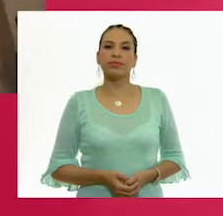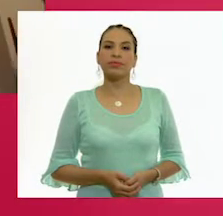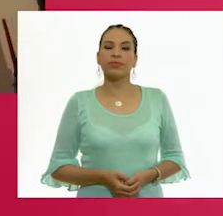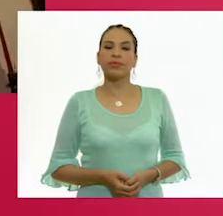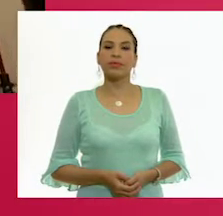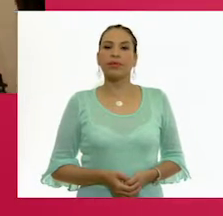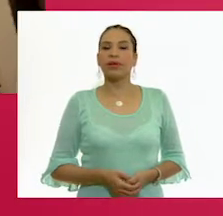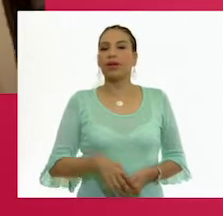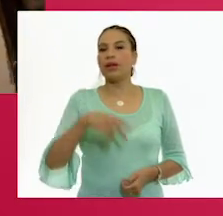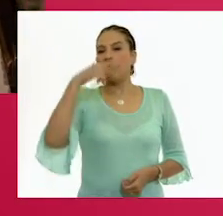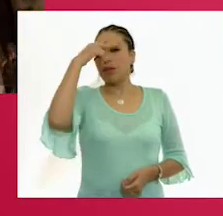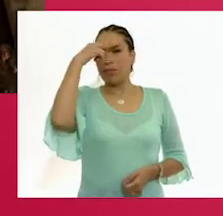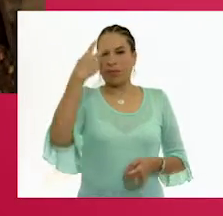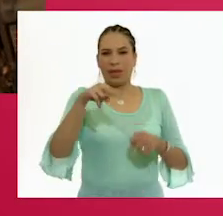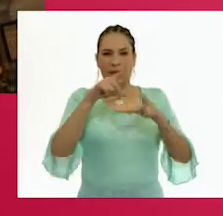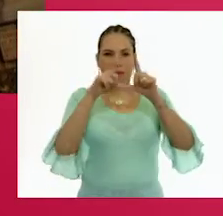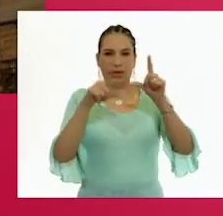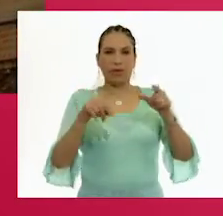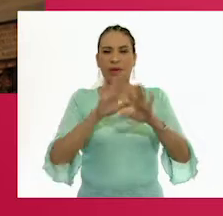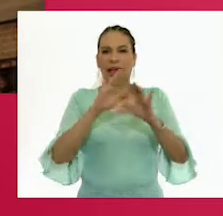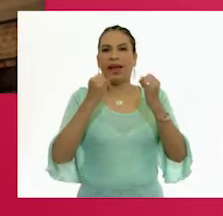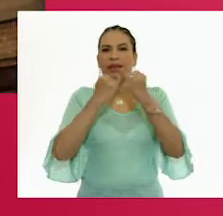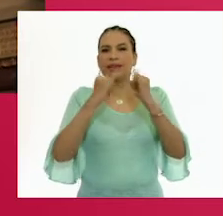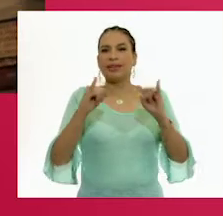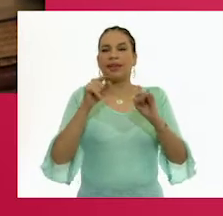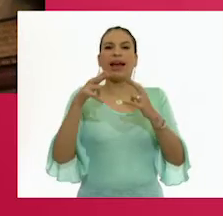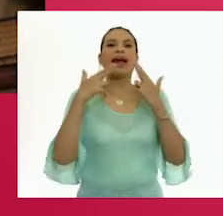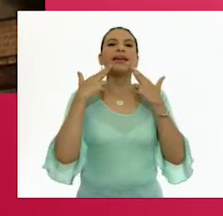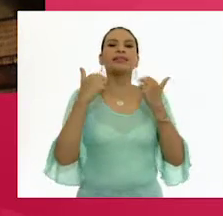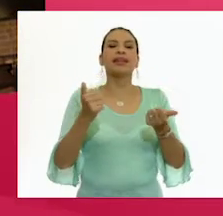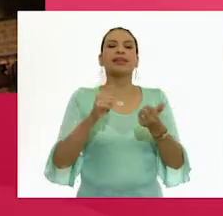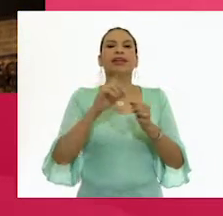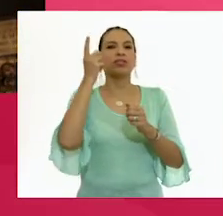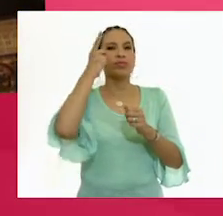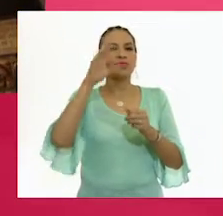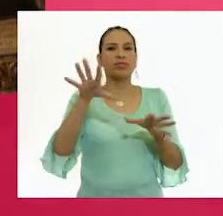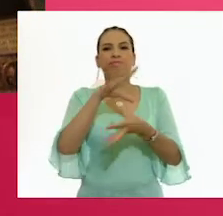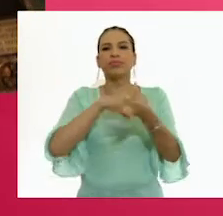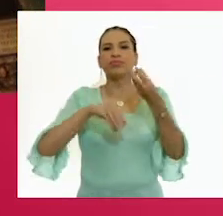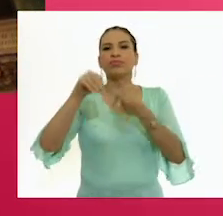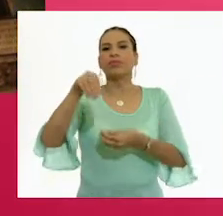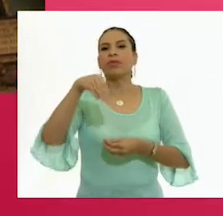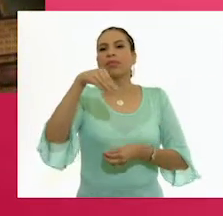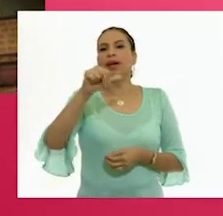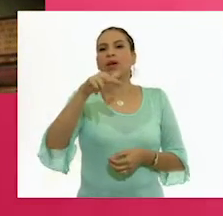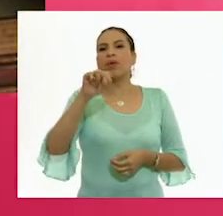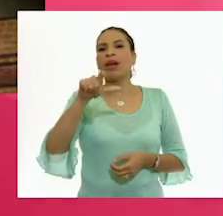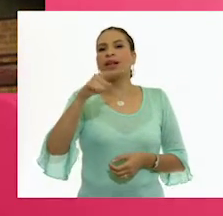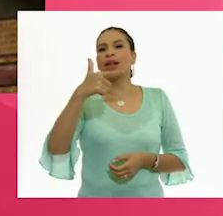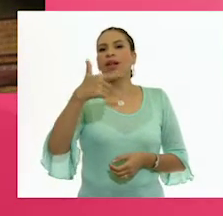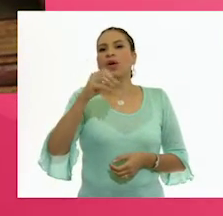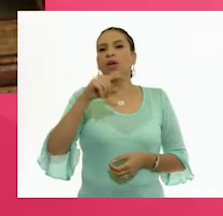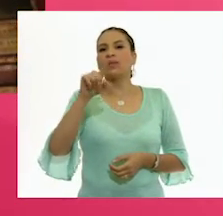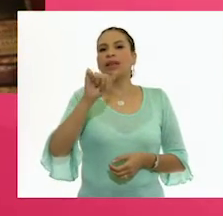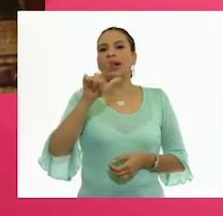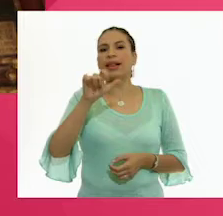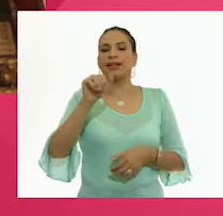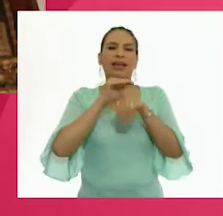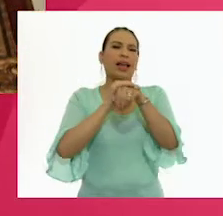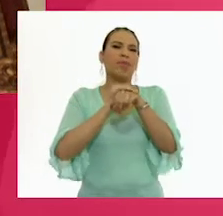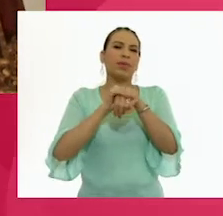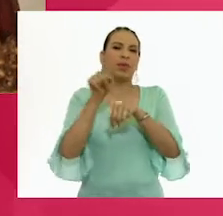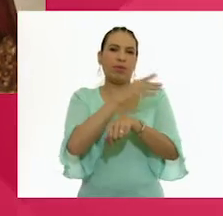En el México independiente, la hacienda pasó a ser propiedad de don Manuel González, gran amigo de don